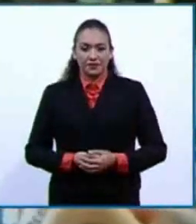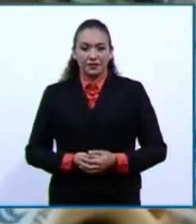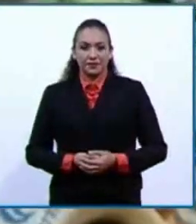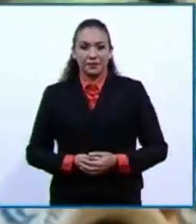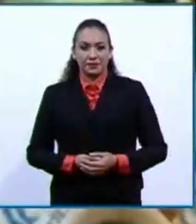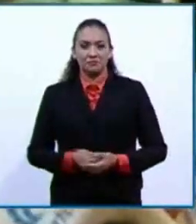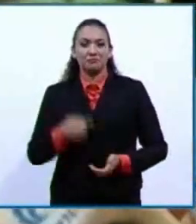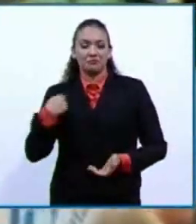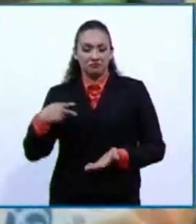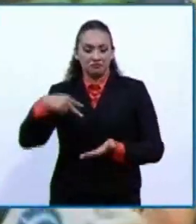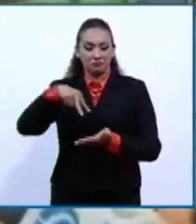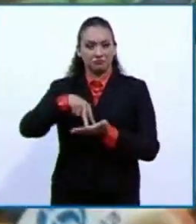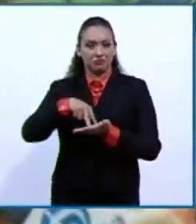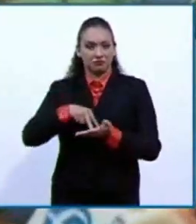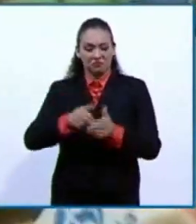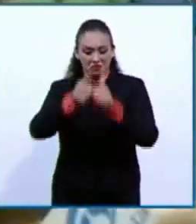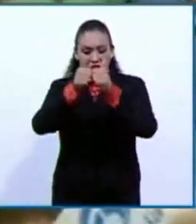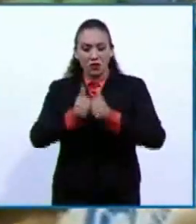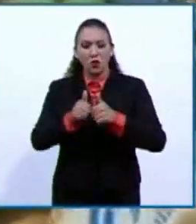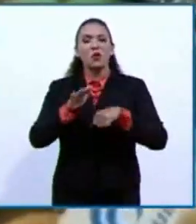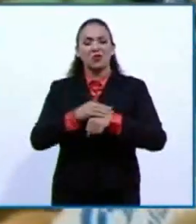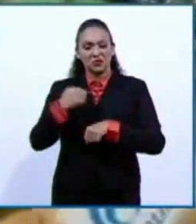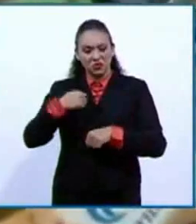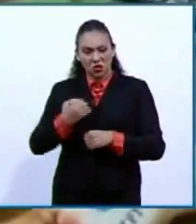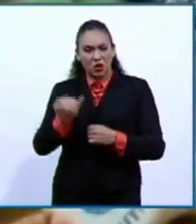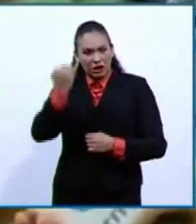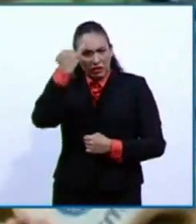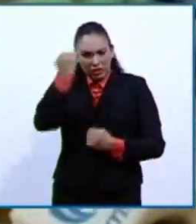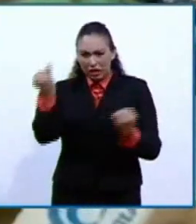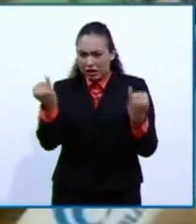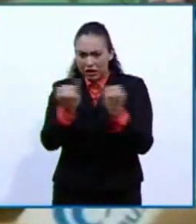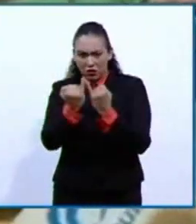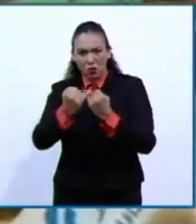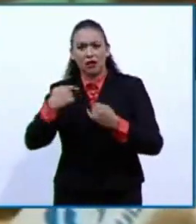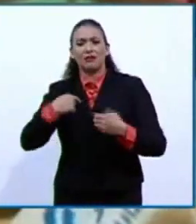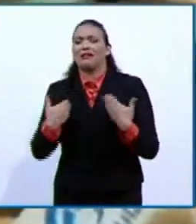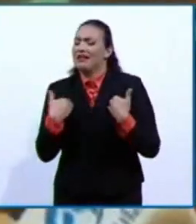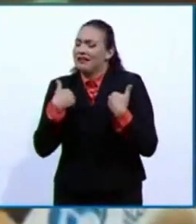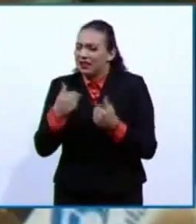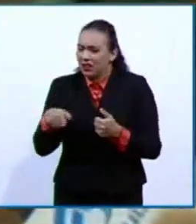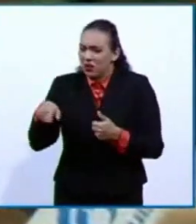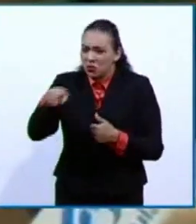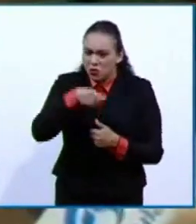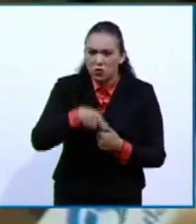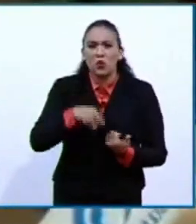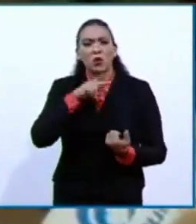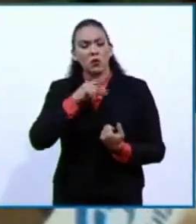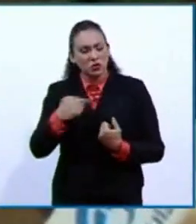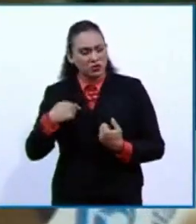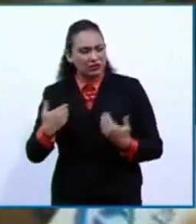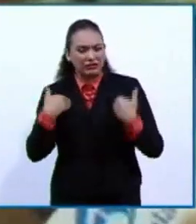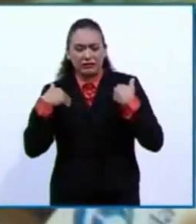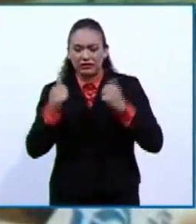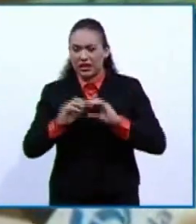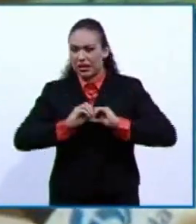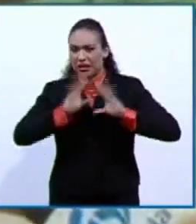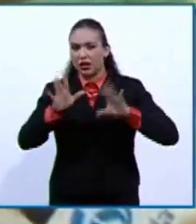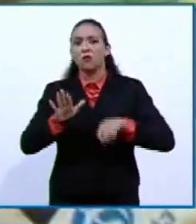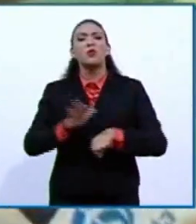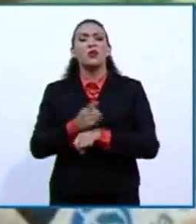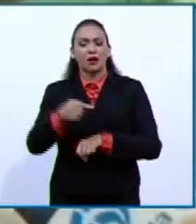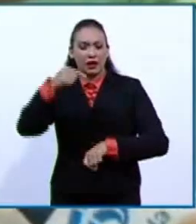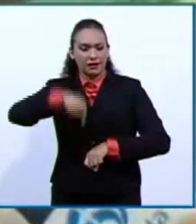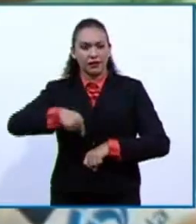Y estoy aquí porque comparto sus ideales, porque comparto su lucha, porque estoy convencida que esta es nuestra